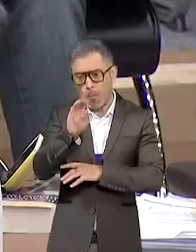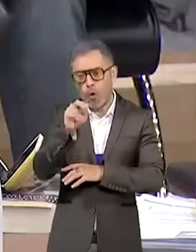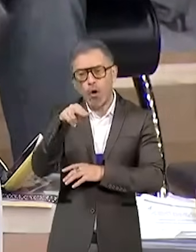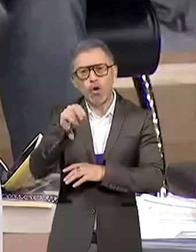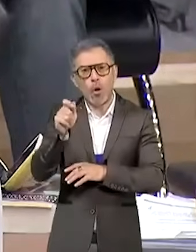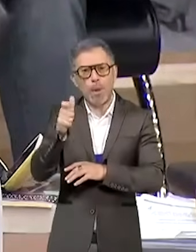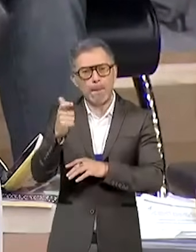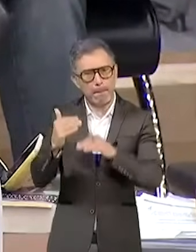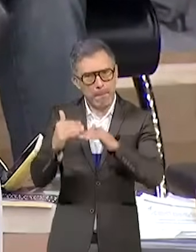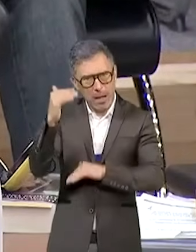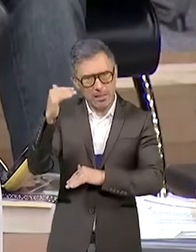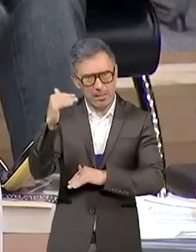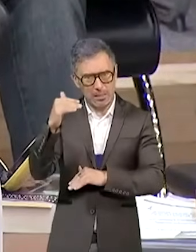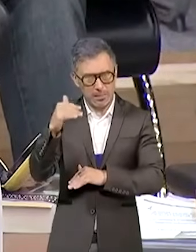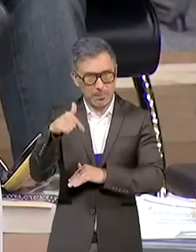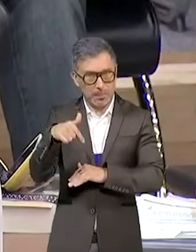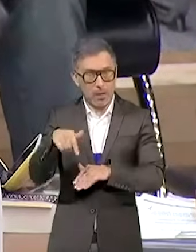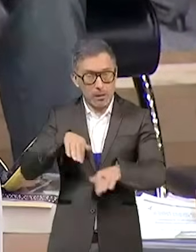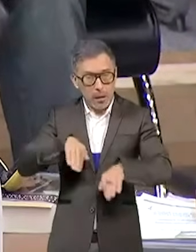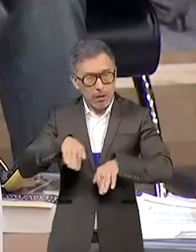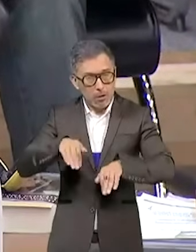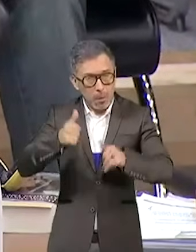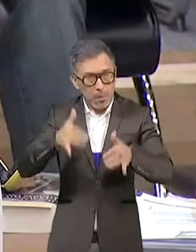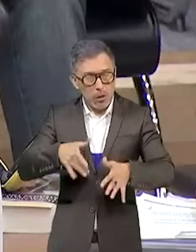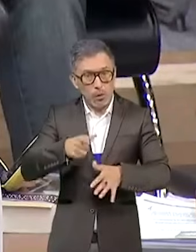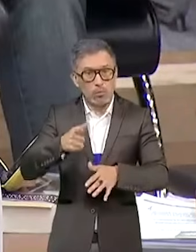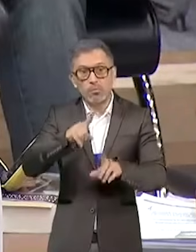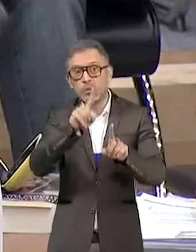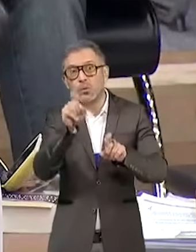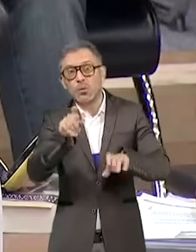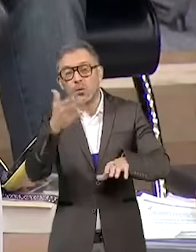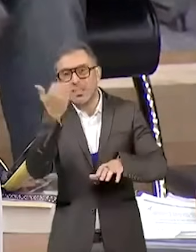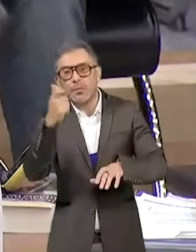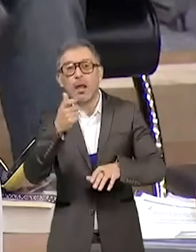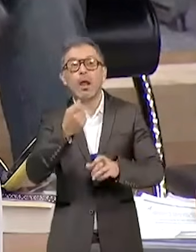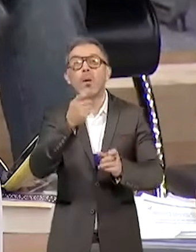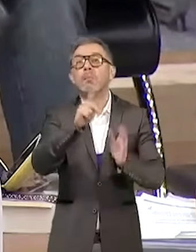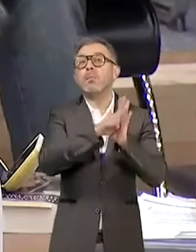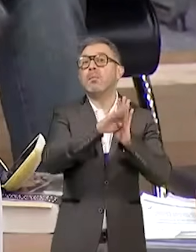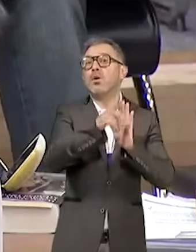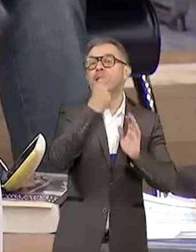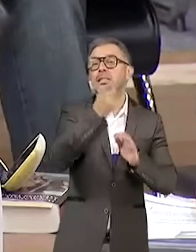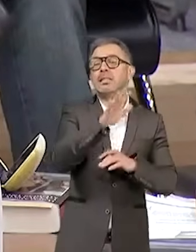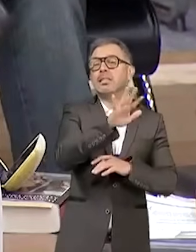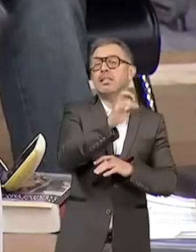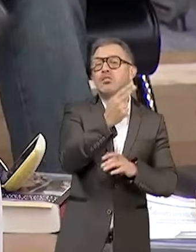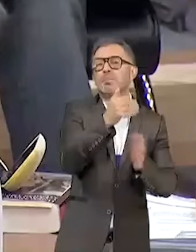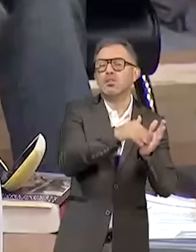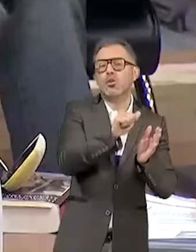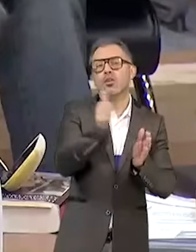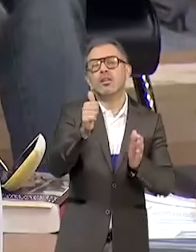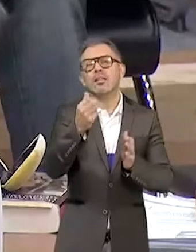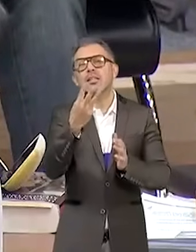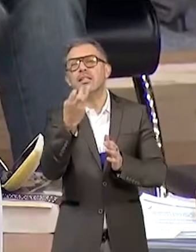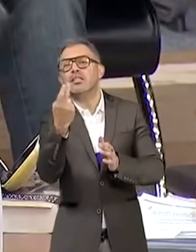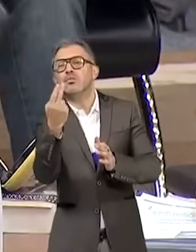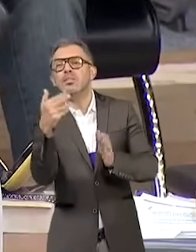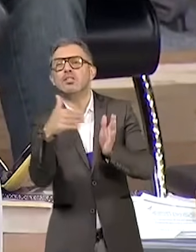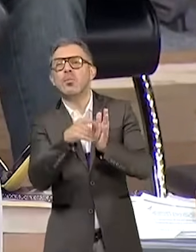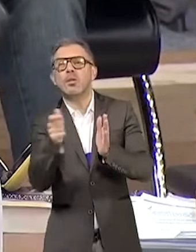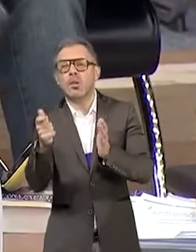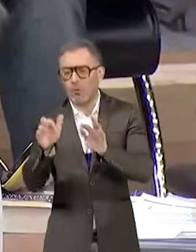de trabajo, que no se sabe, hay unos medios que dicen que 525,000, otros 325,000, porque el acuerdo no dice el